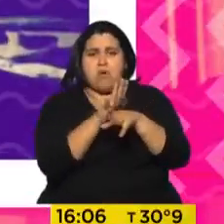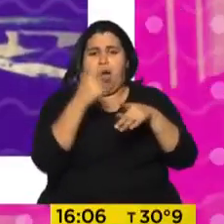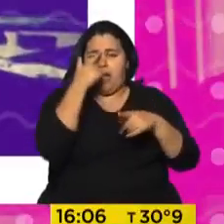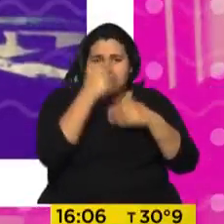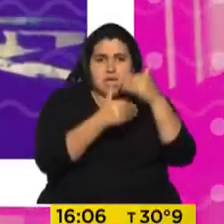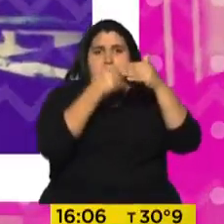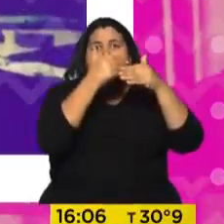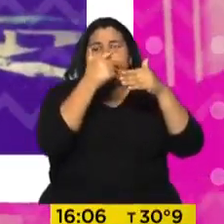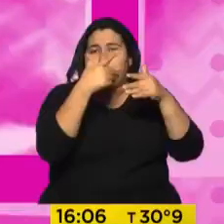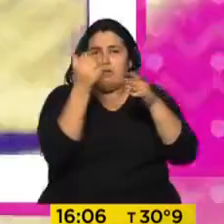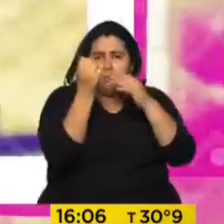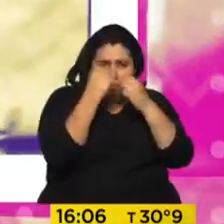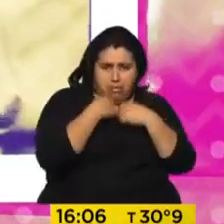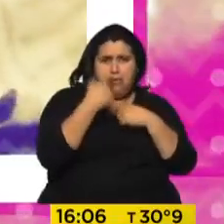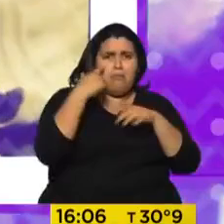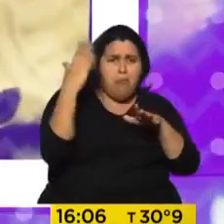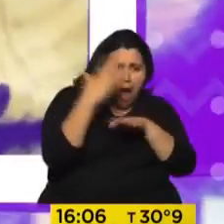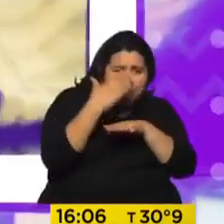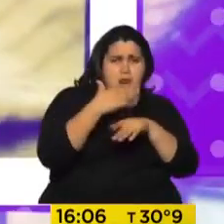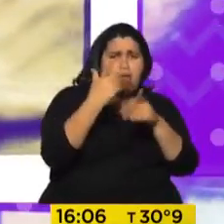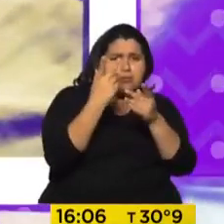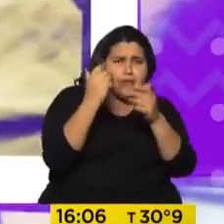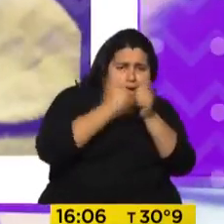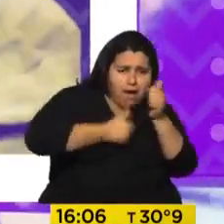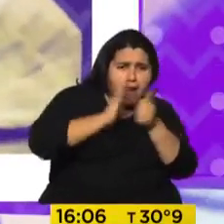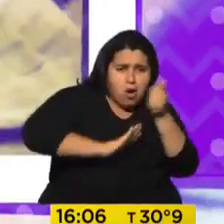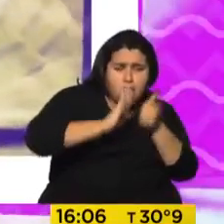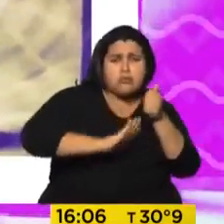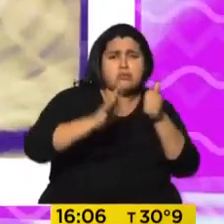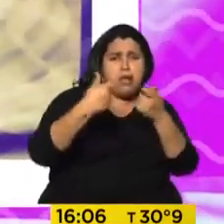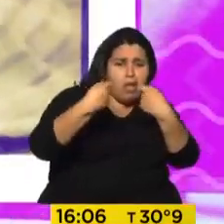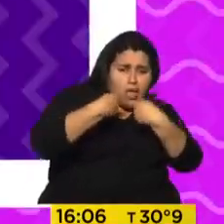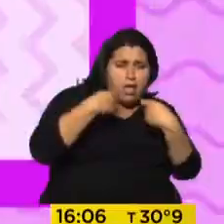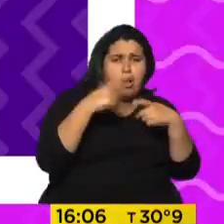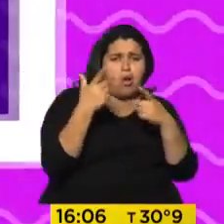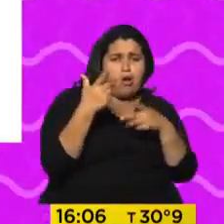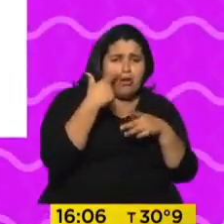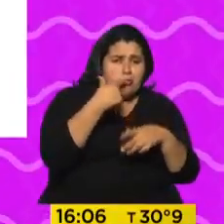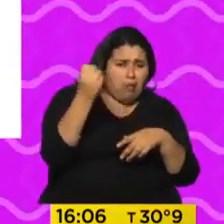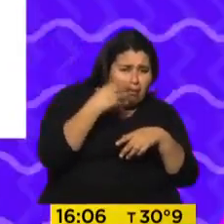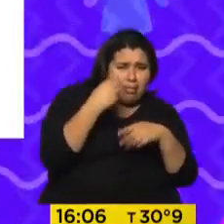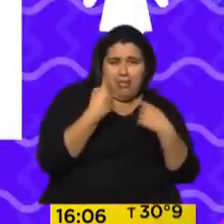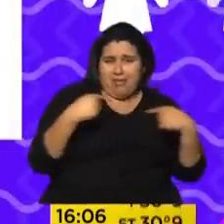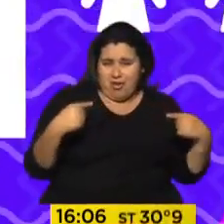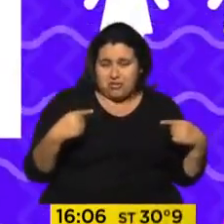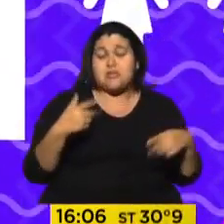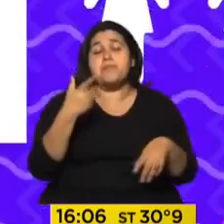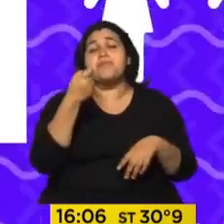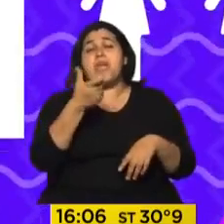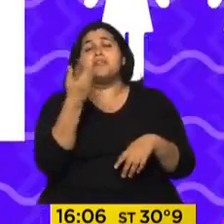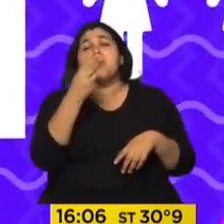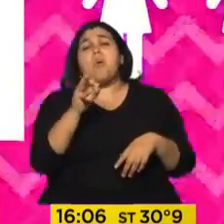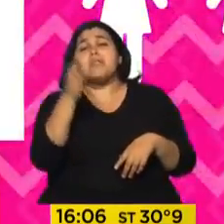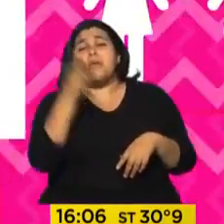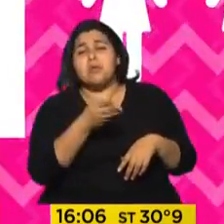desarrollo personal mediante amenazas, acosos, hostigamiento o humillación. Mientras que el 40% de